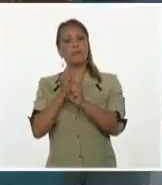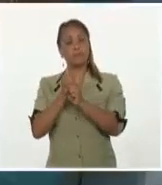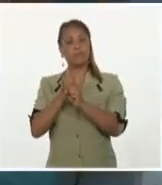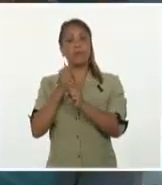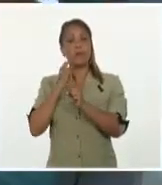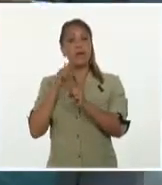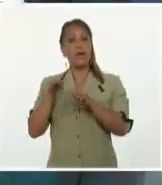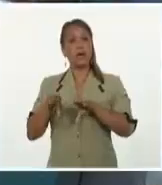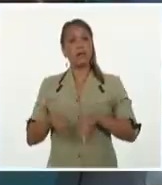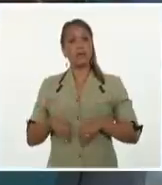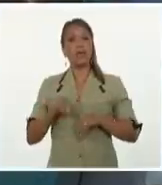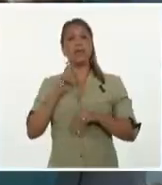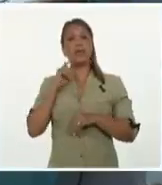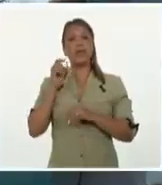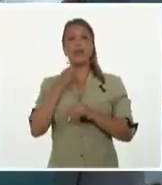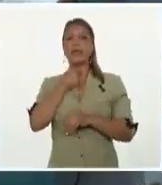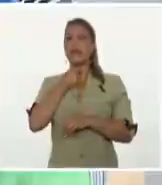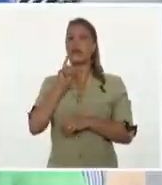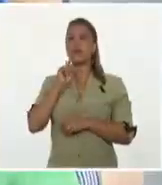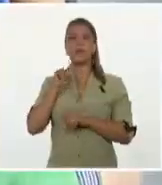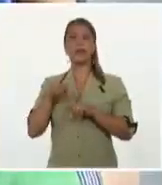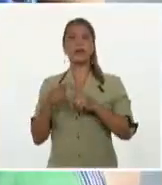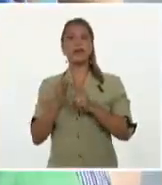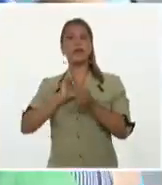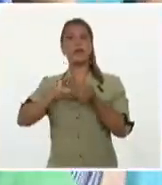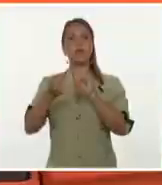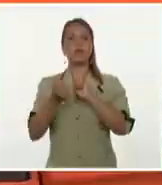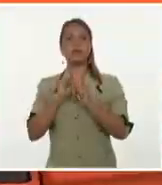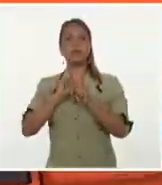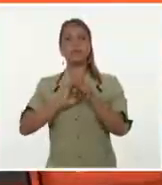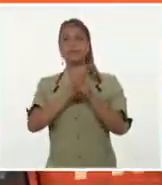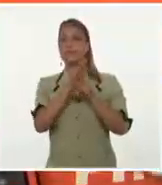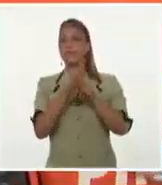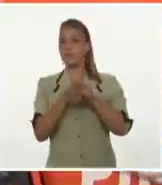enero para contribuir al control de la pandemia en la